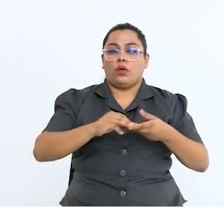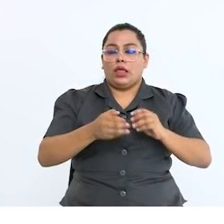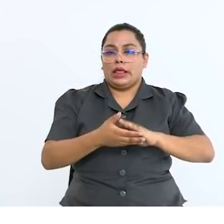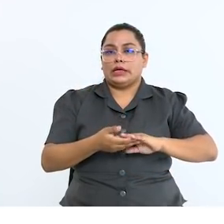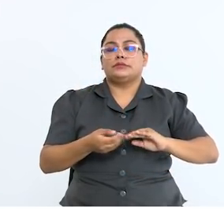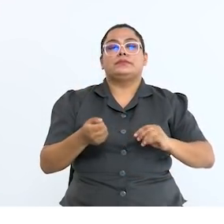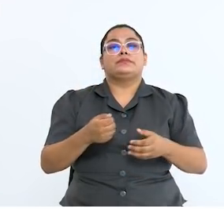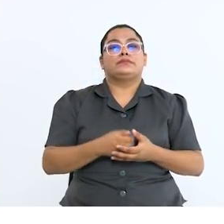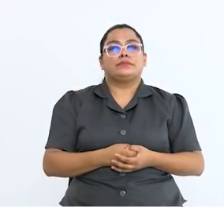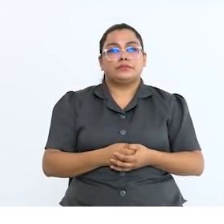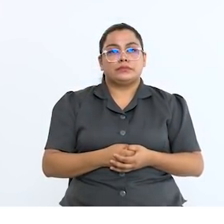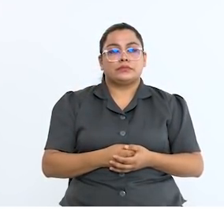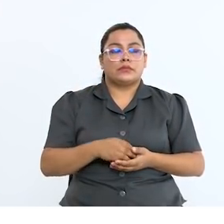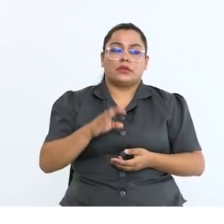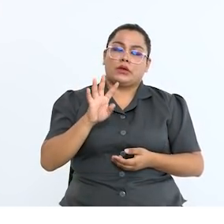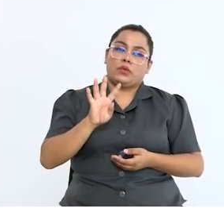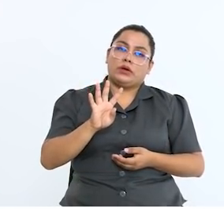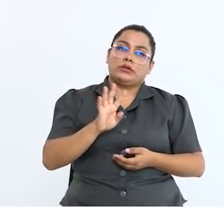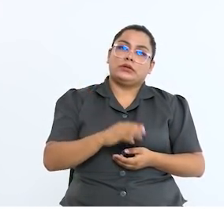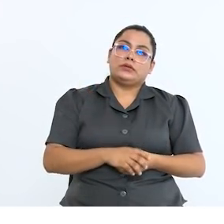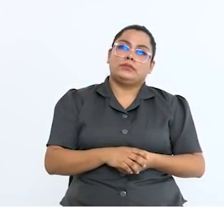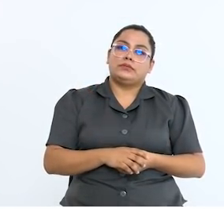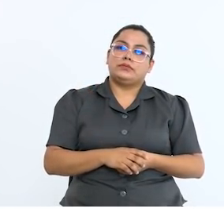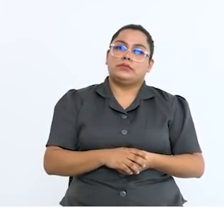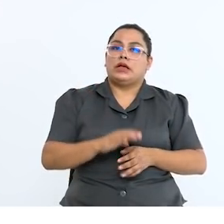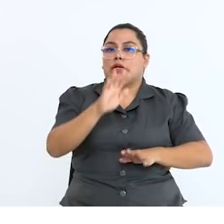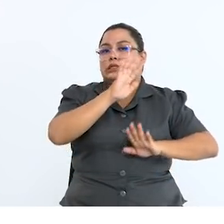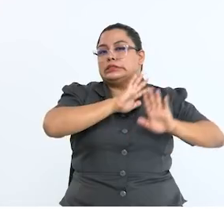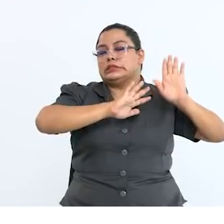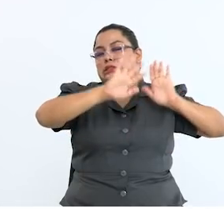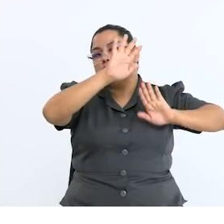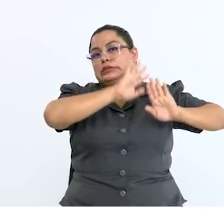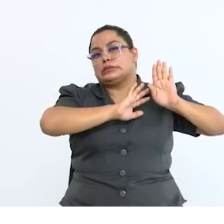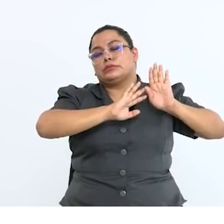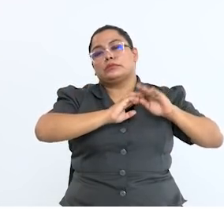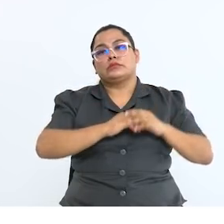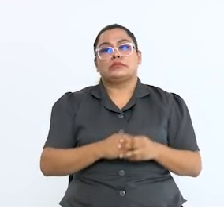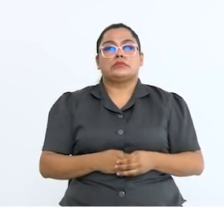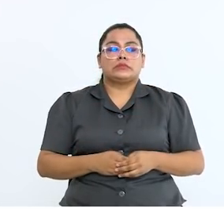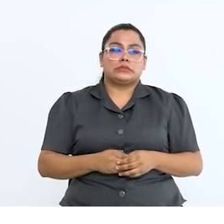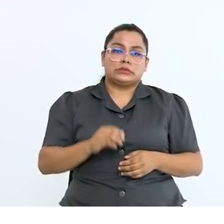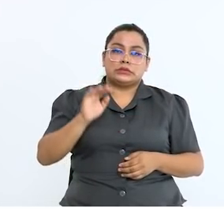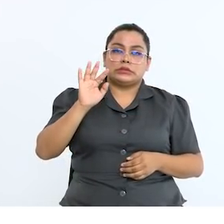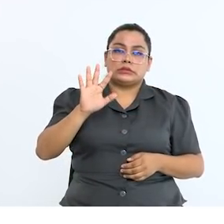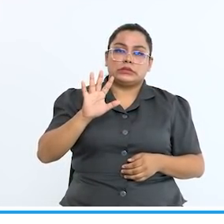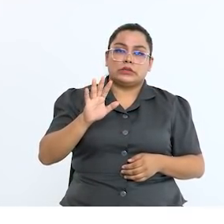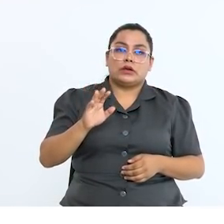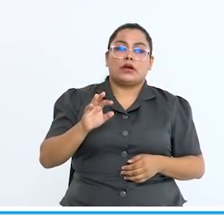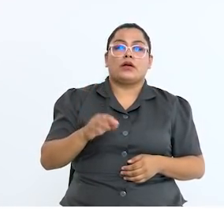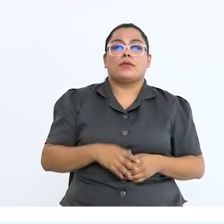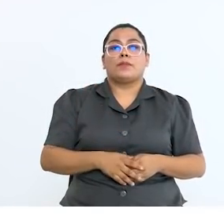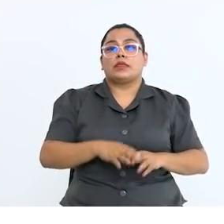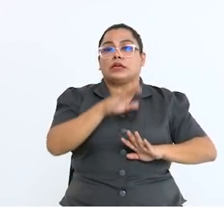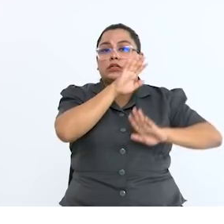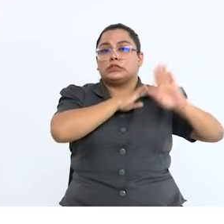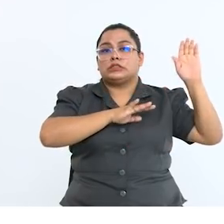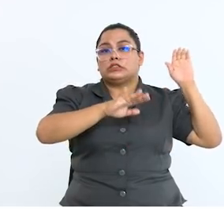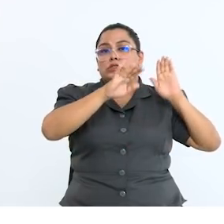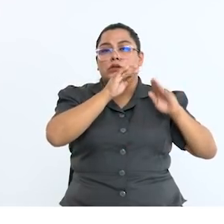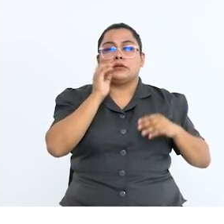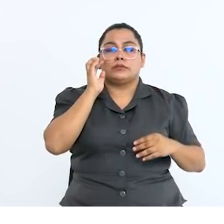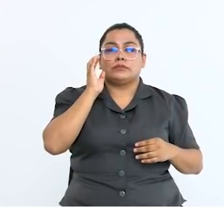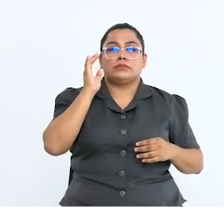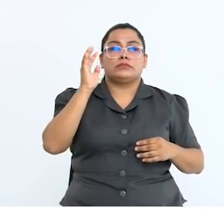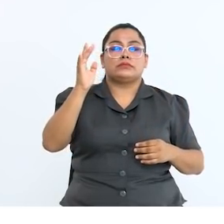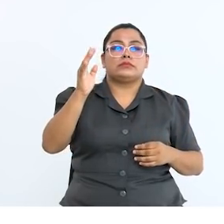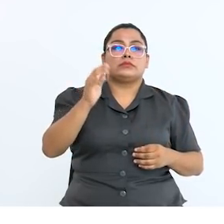nuevamente, cuentos. En la unidad 4, la historieta. En la unidad 5, fábulas.